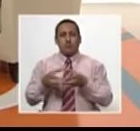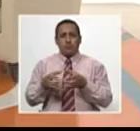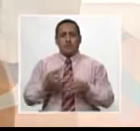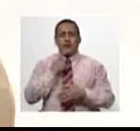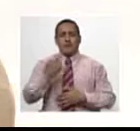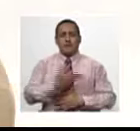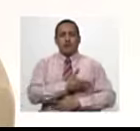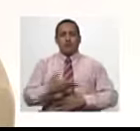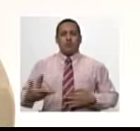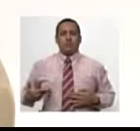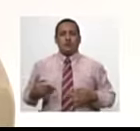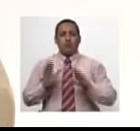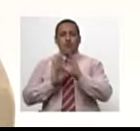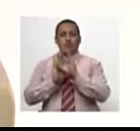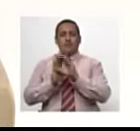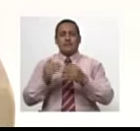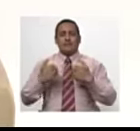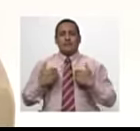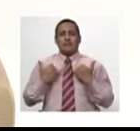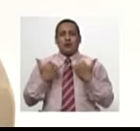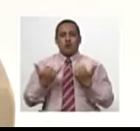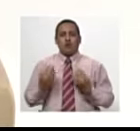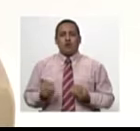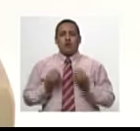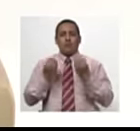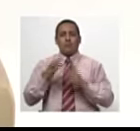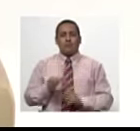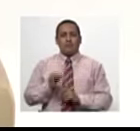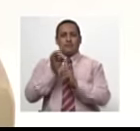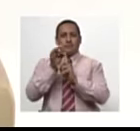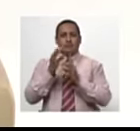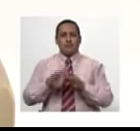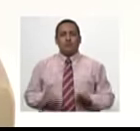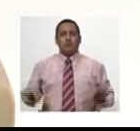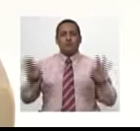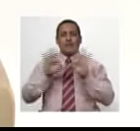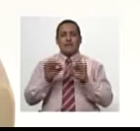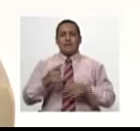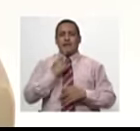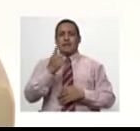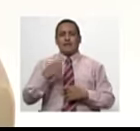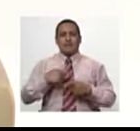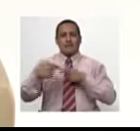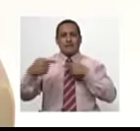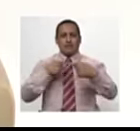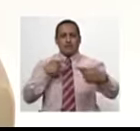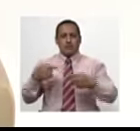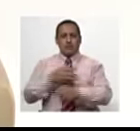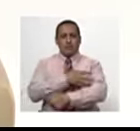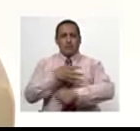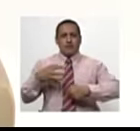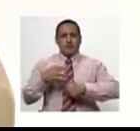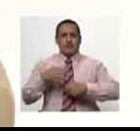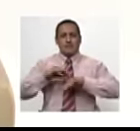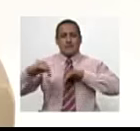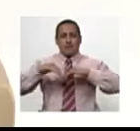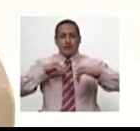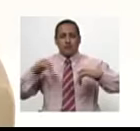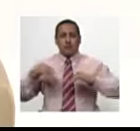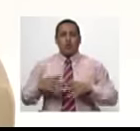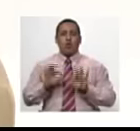el Estado Constitucional, ajá, tiene como uno de sus principios esenciales el de la división de poderes, la separación de poderes,